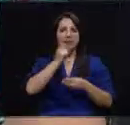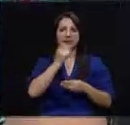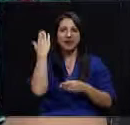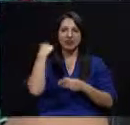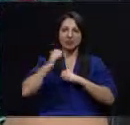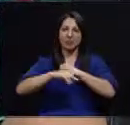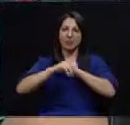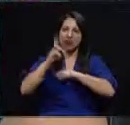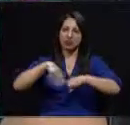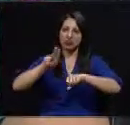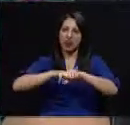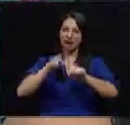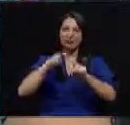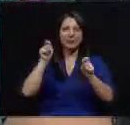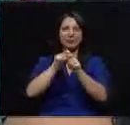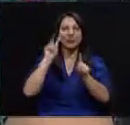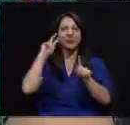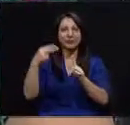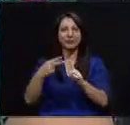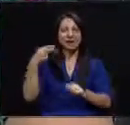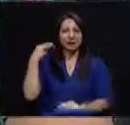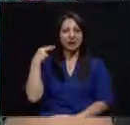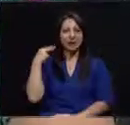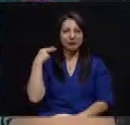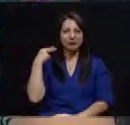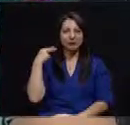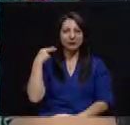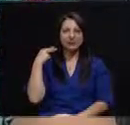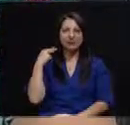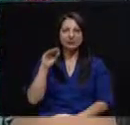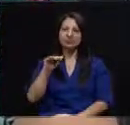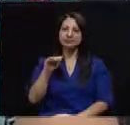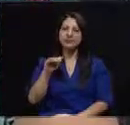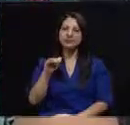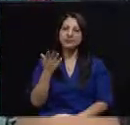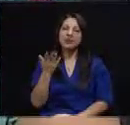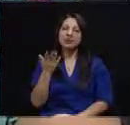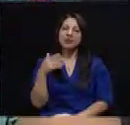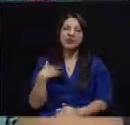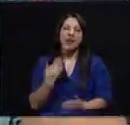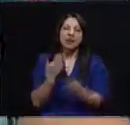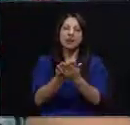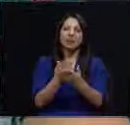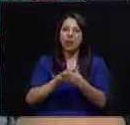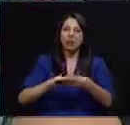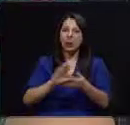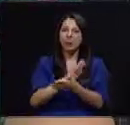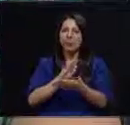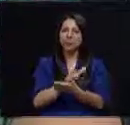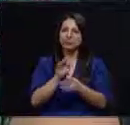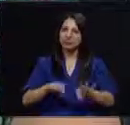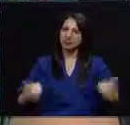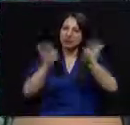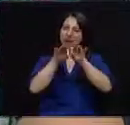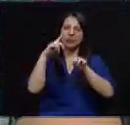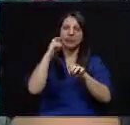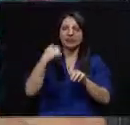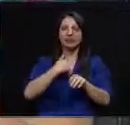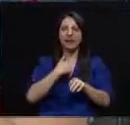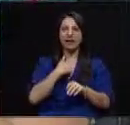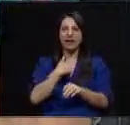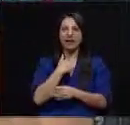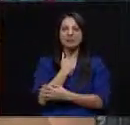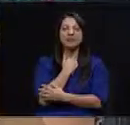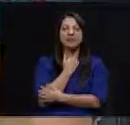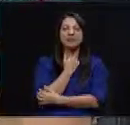de la campaña nacional. Desde el punto de vista histórico, don Raúl, ¿qué aporta este documento, que es valiosísimo en cuanto a que